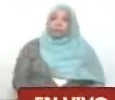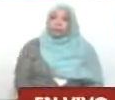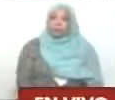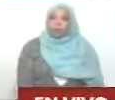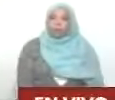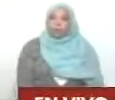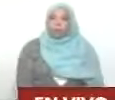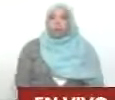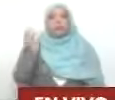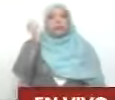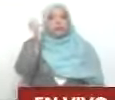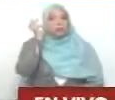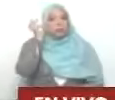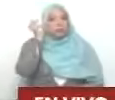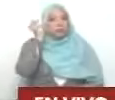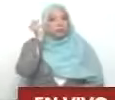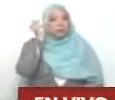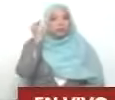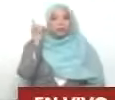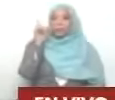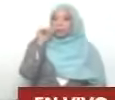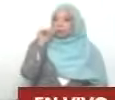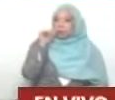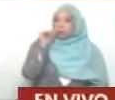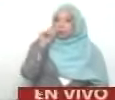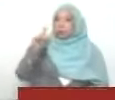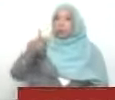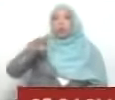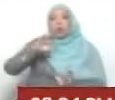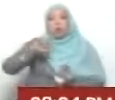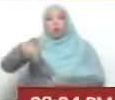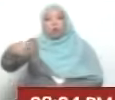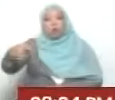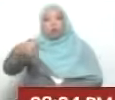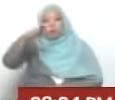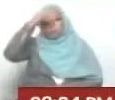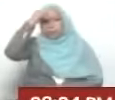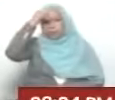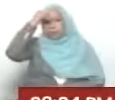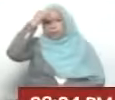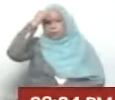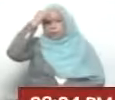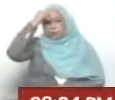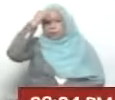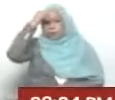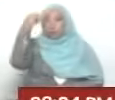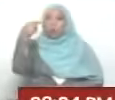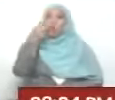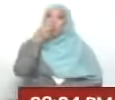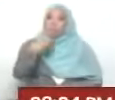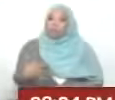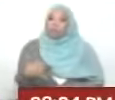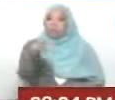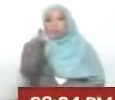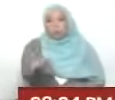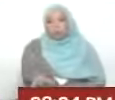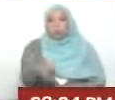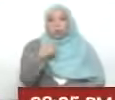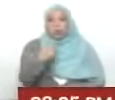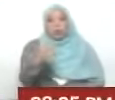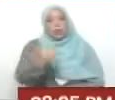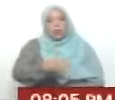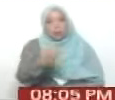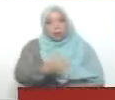Madeleine, Julio, Ángel, lo demás se aprende. Y te consigues buenos asesores, honestos